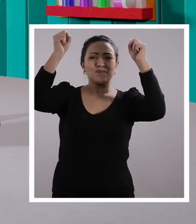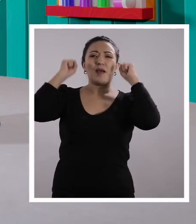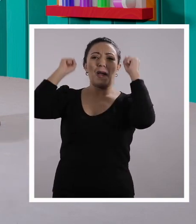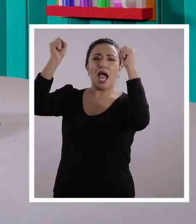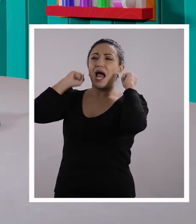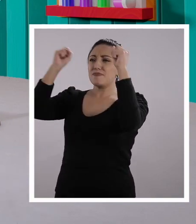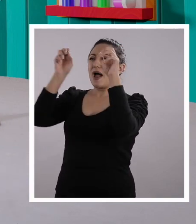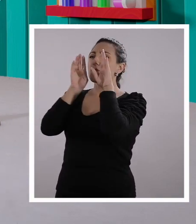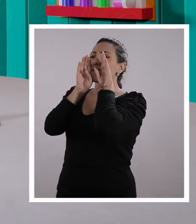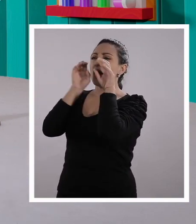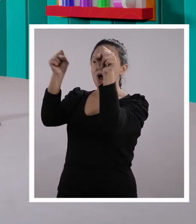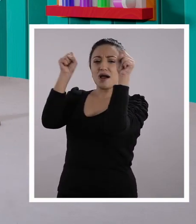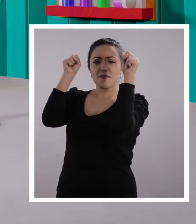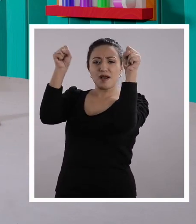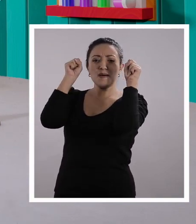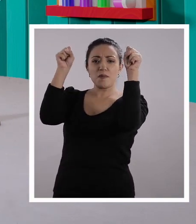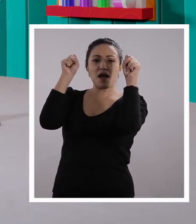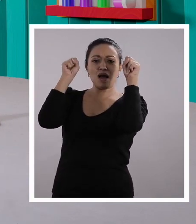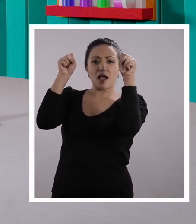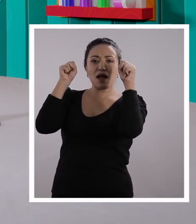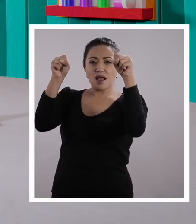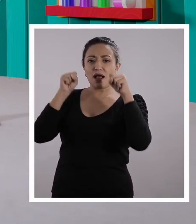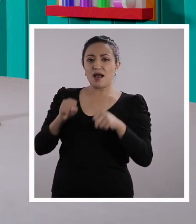no se escuchan las manos